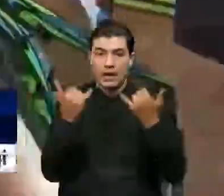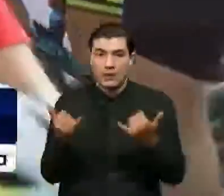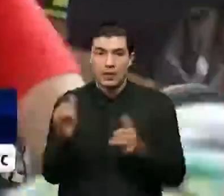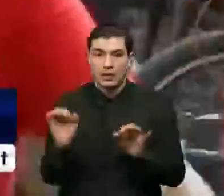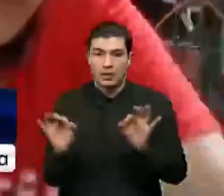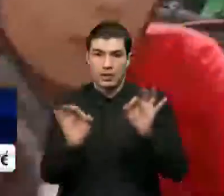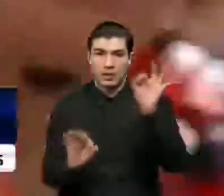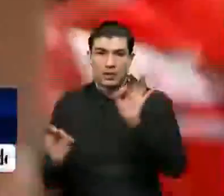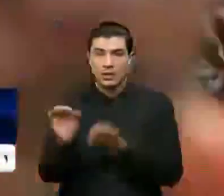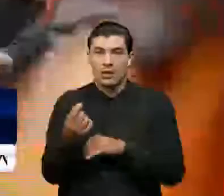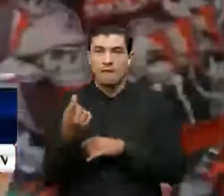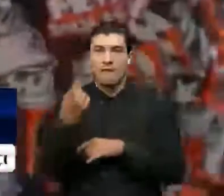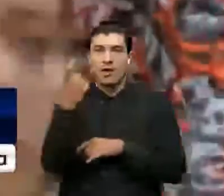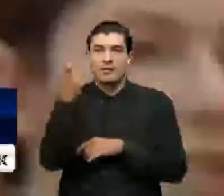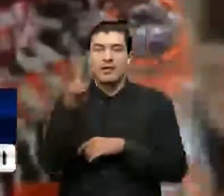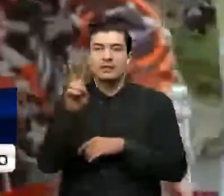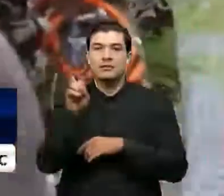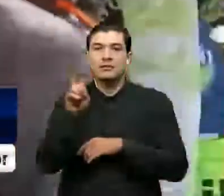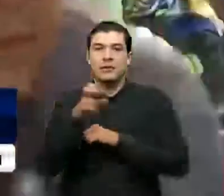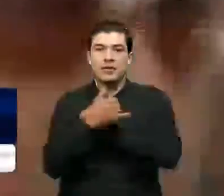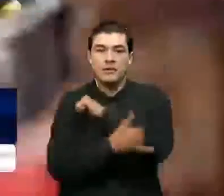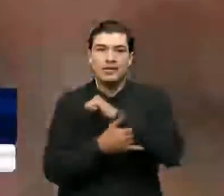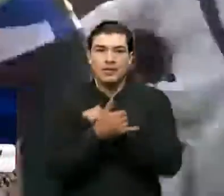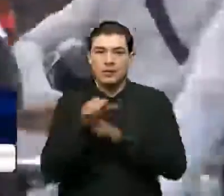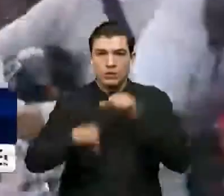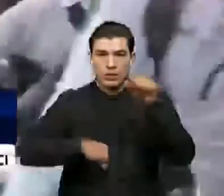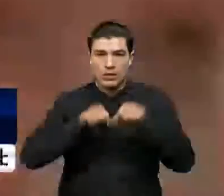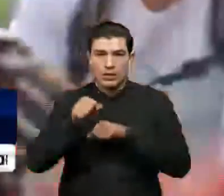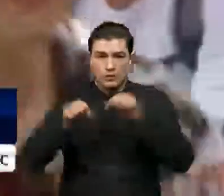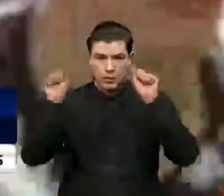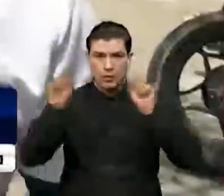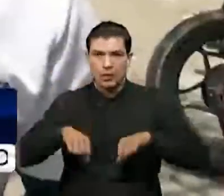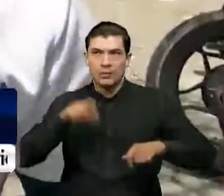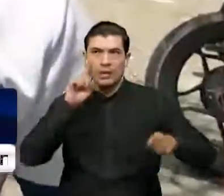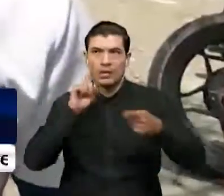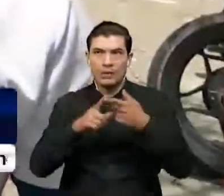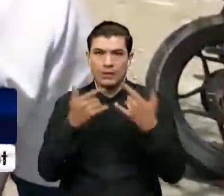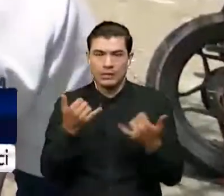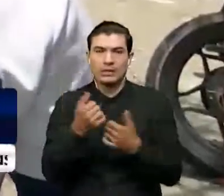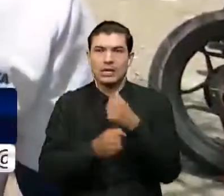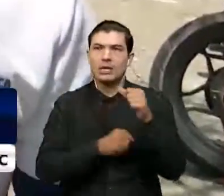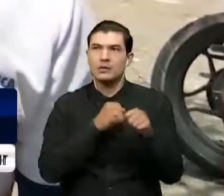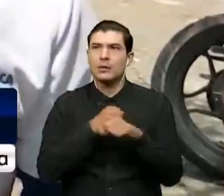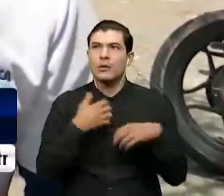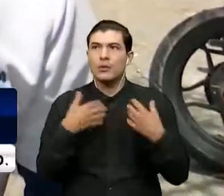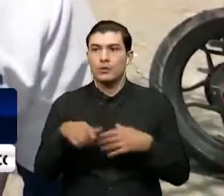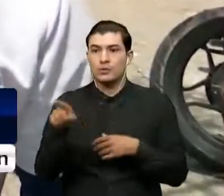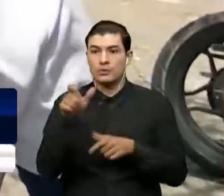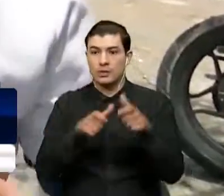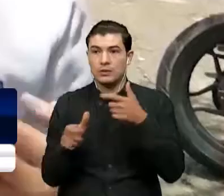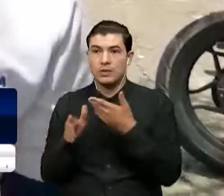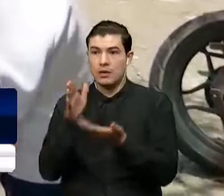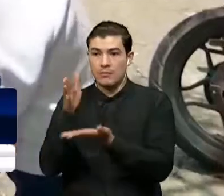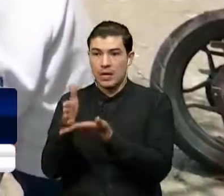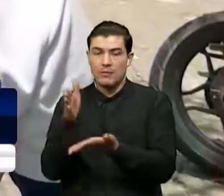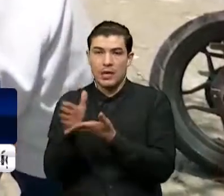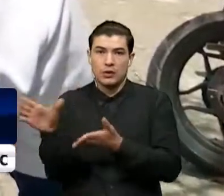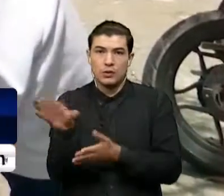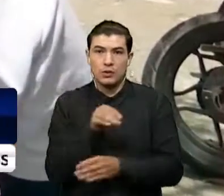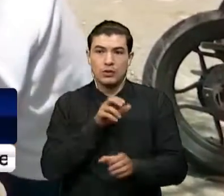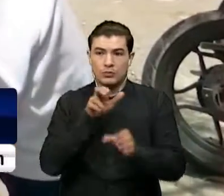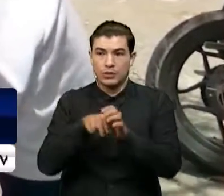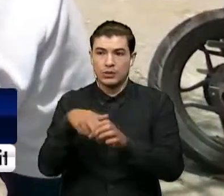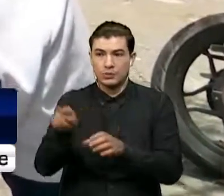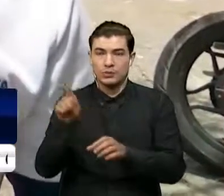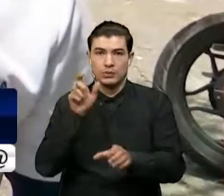faltarían siete de siglo paseos para para cumplir la meta que tenemos atrás aparece y los que vayan a todos los eventos y se inscriban en este